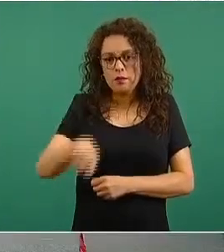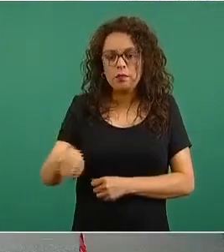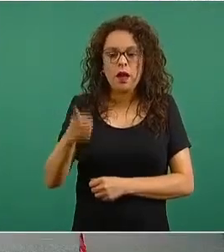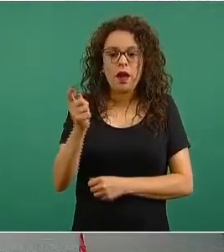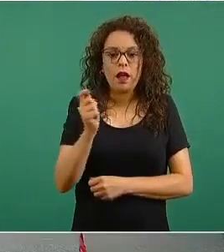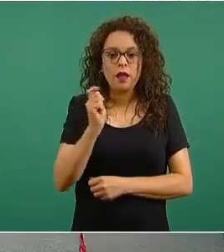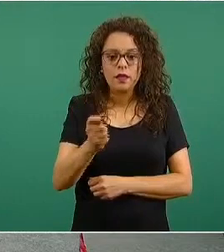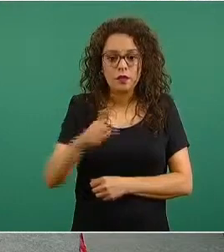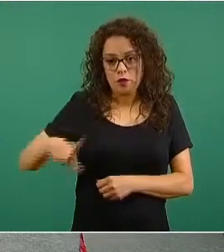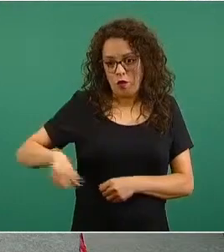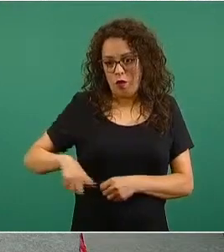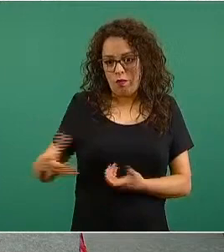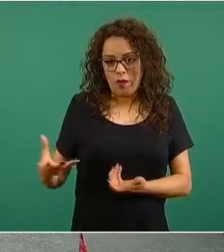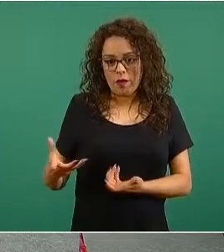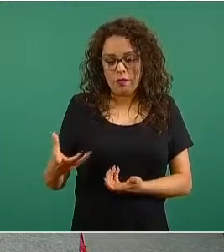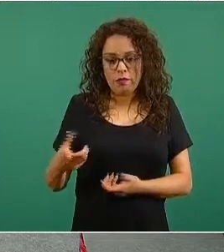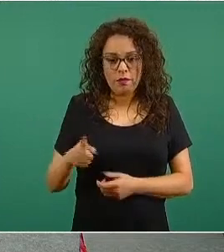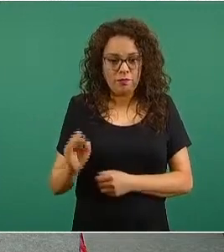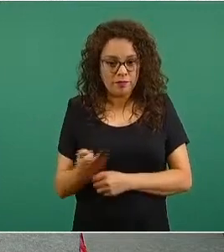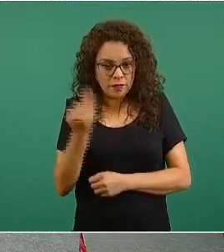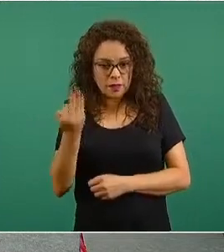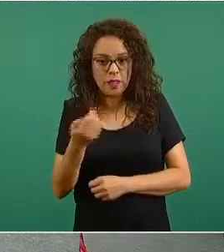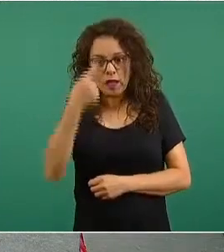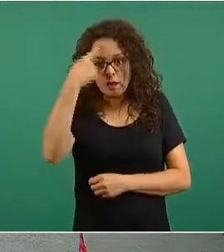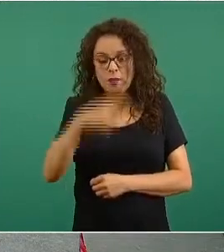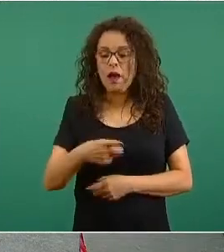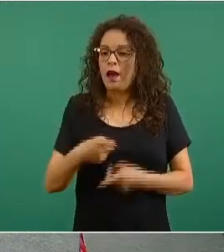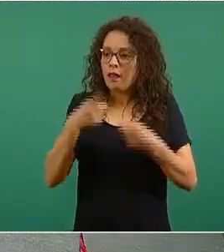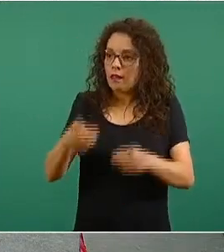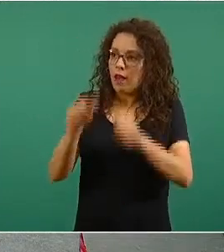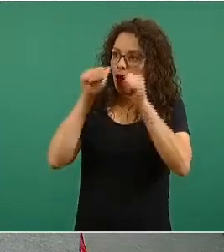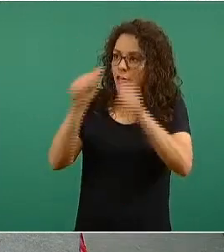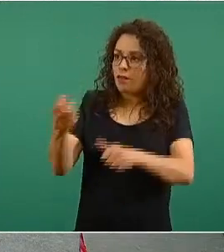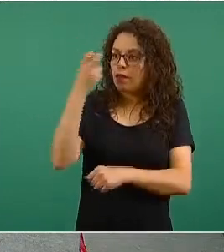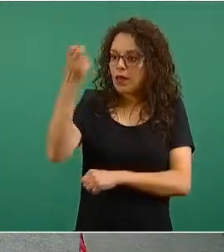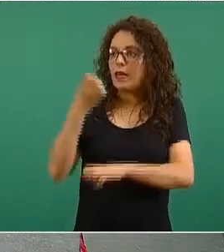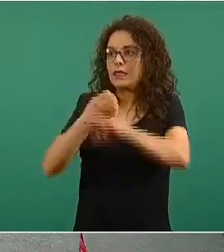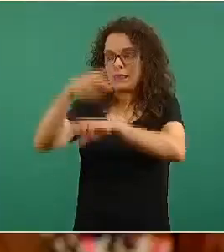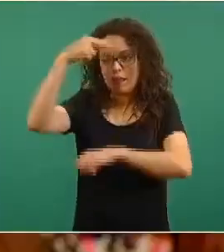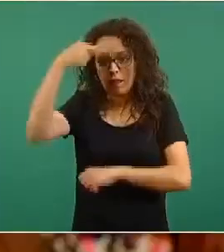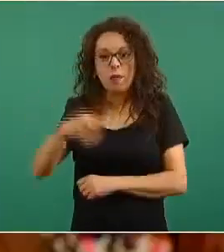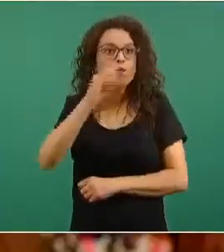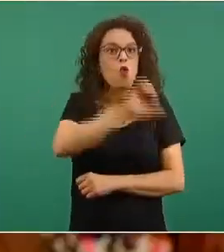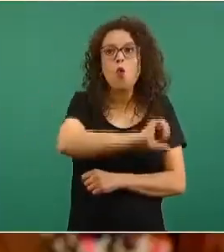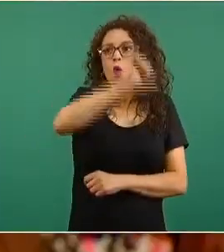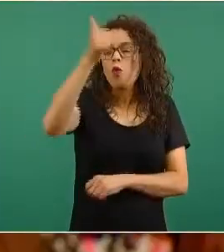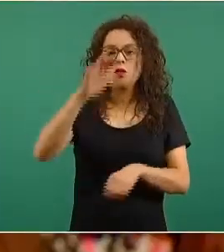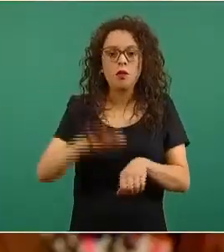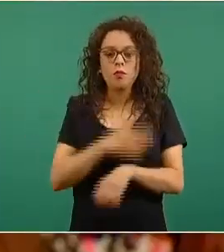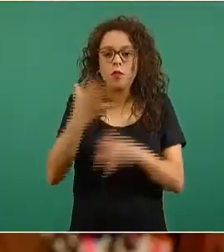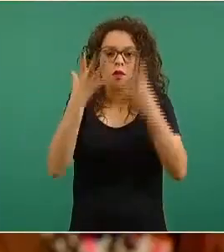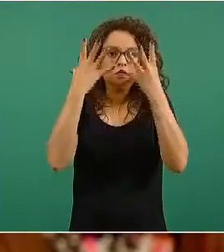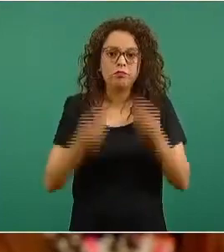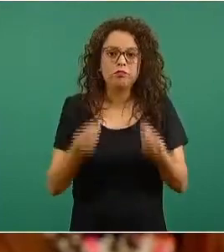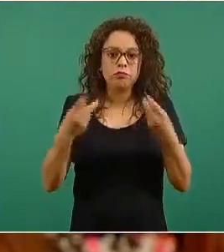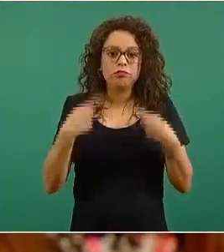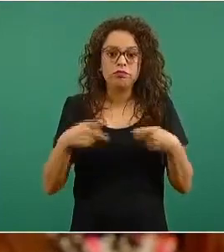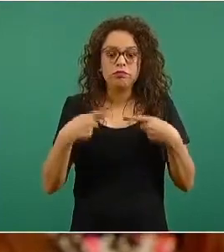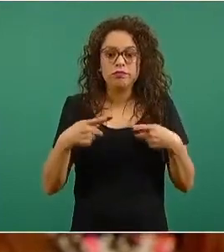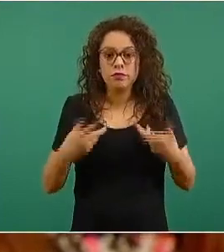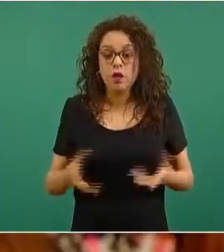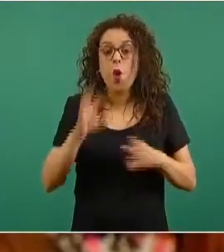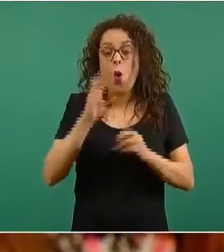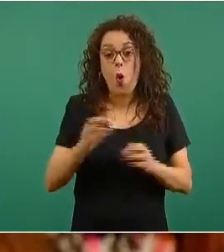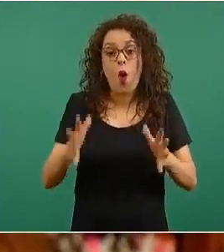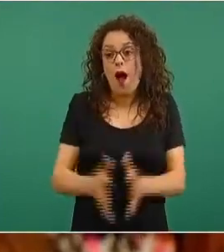ejemplo, atender estados tan grandes como el Estado de México u otros, que su población es extensa, más que intensa, es extensa,